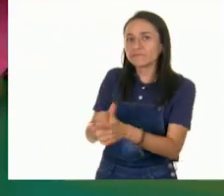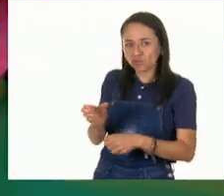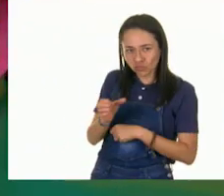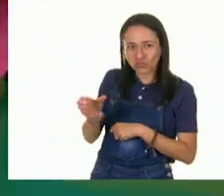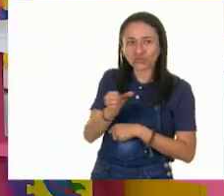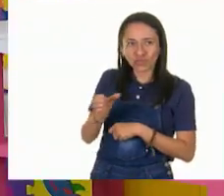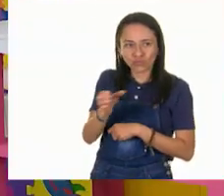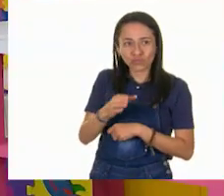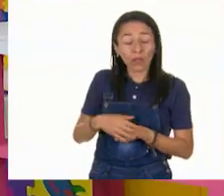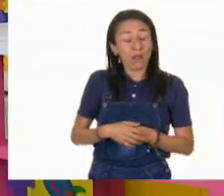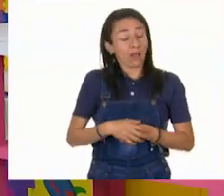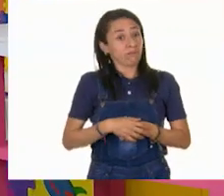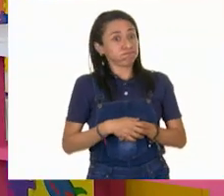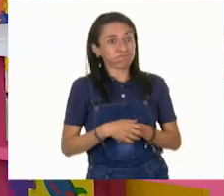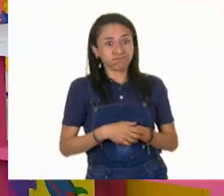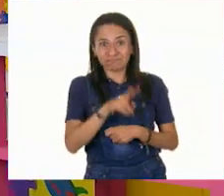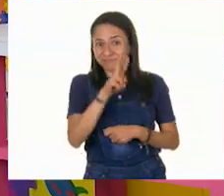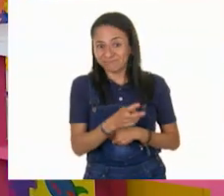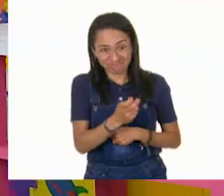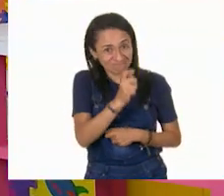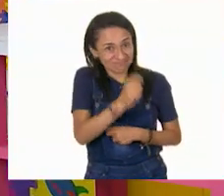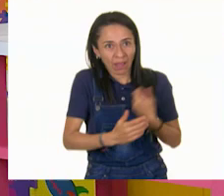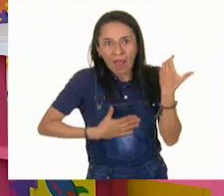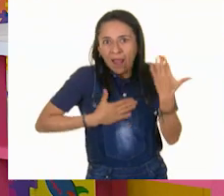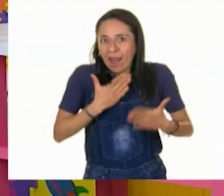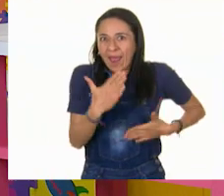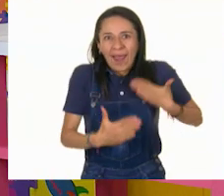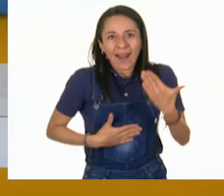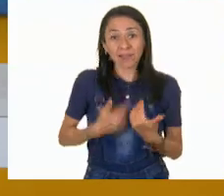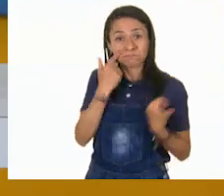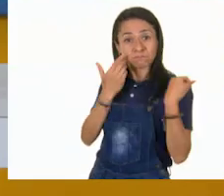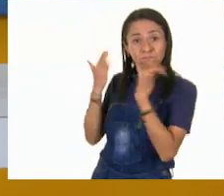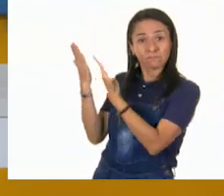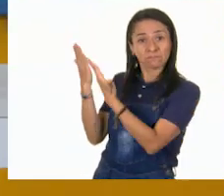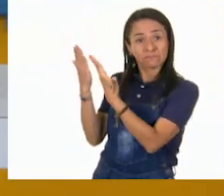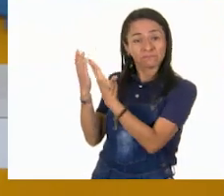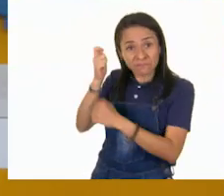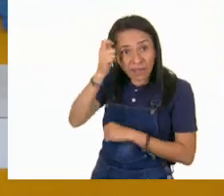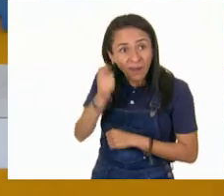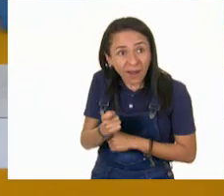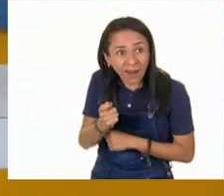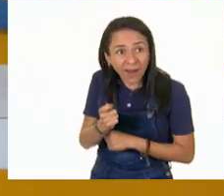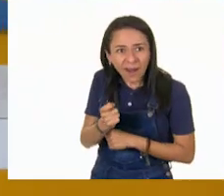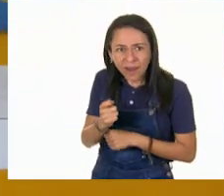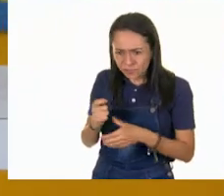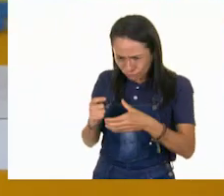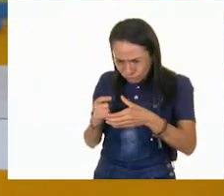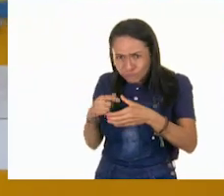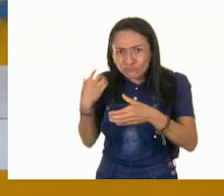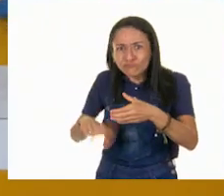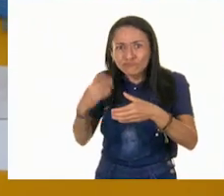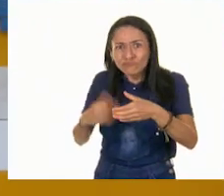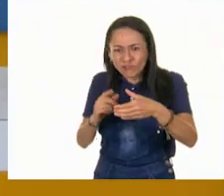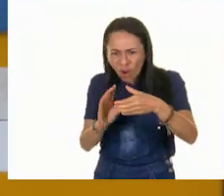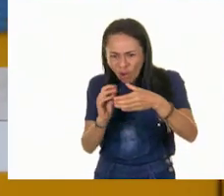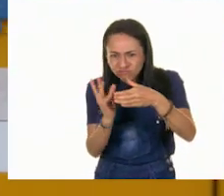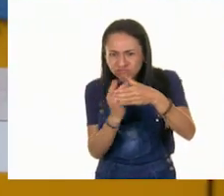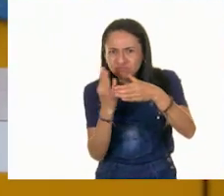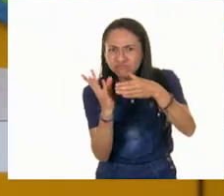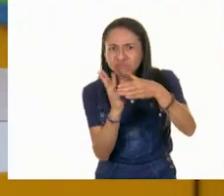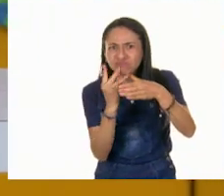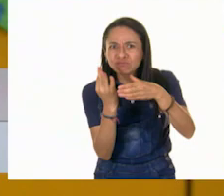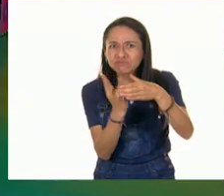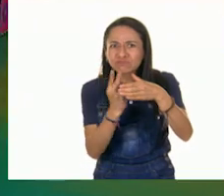Está causando mucha alegría estar haciendo eso. ¡Mira nada más! Mira. ¡Es un torbellino de alegría! ¡Cuánto